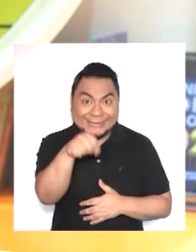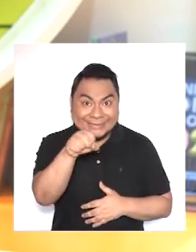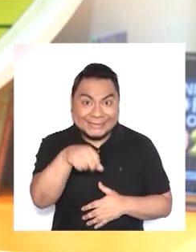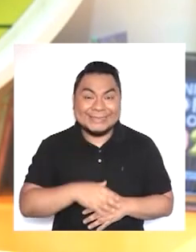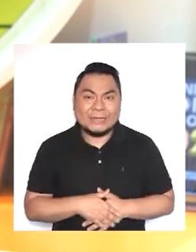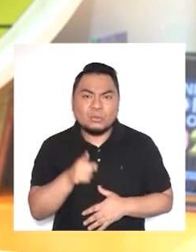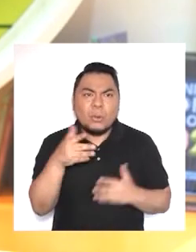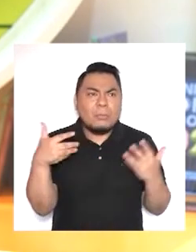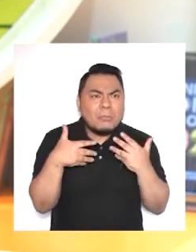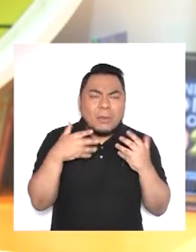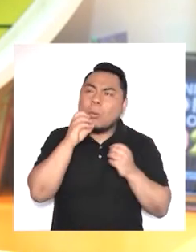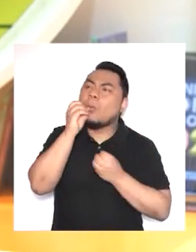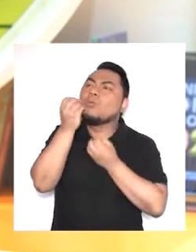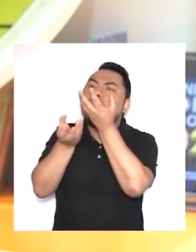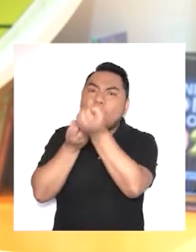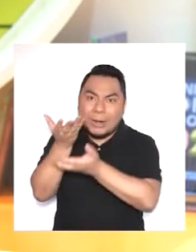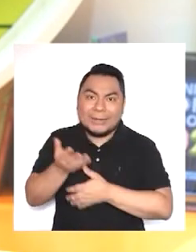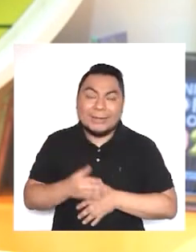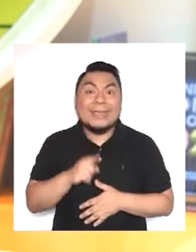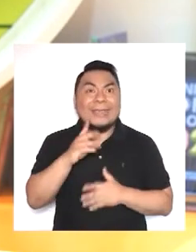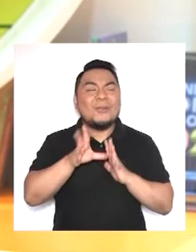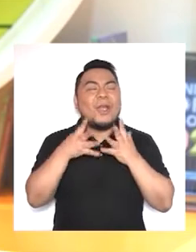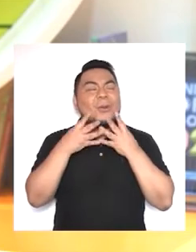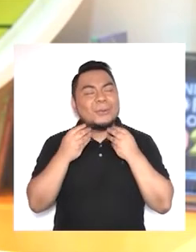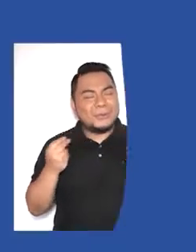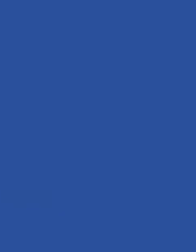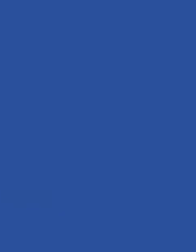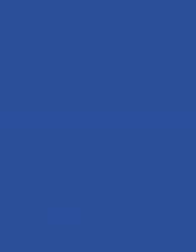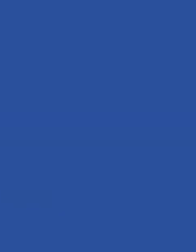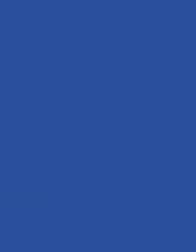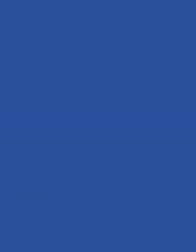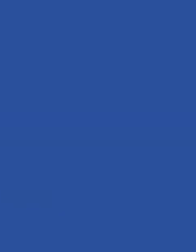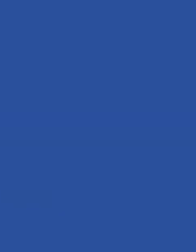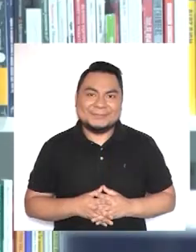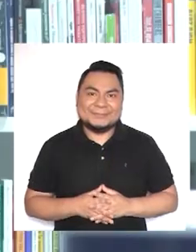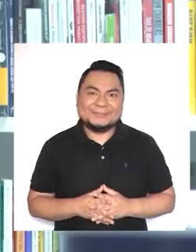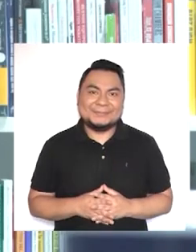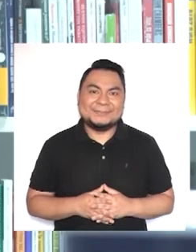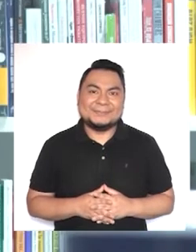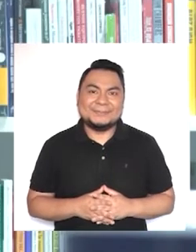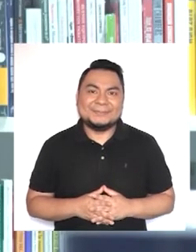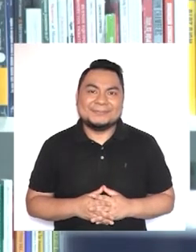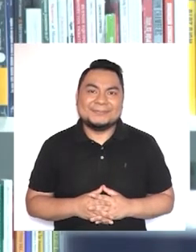Así, seguro que ya no van a tener más miedo.